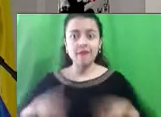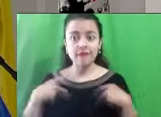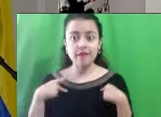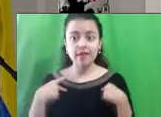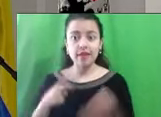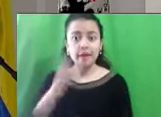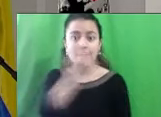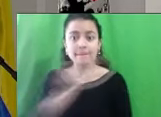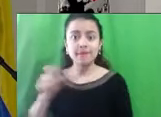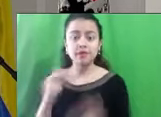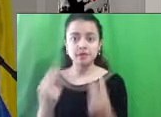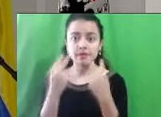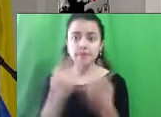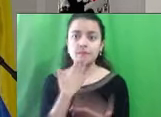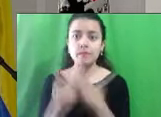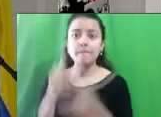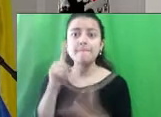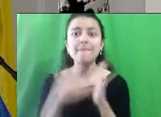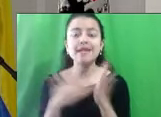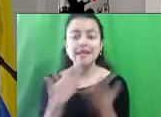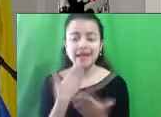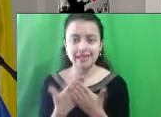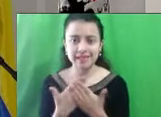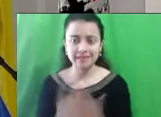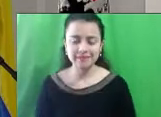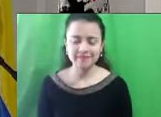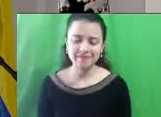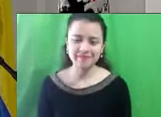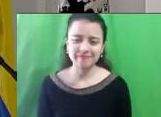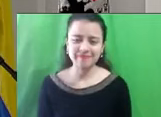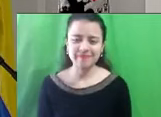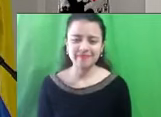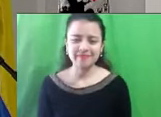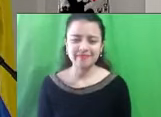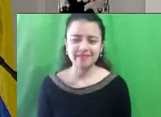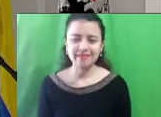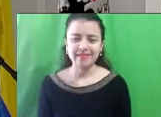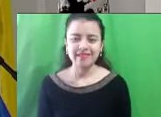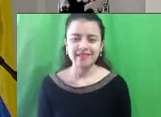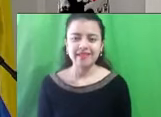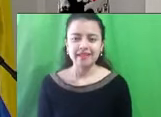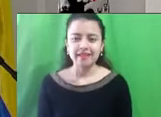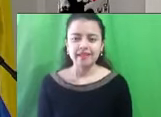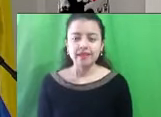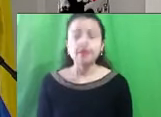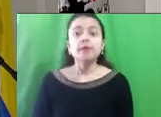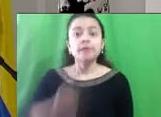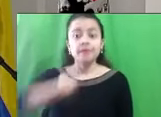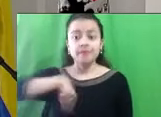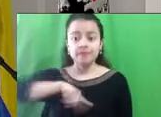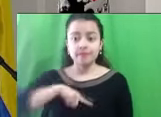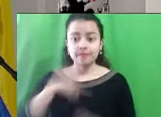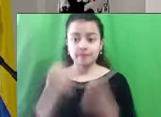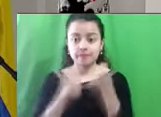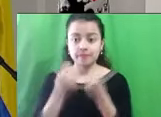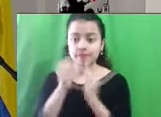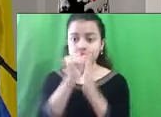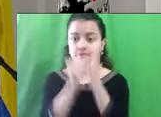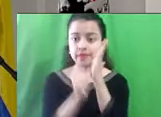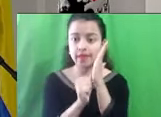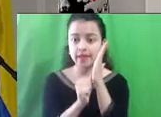mil gracias. Hoy tendremos esta agenda que les decía, primero estaremos estableciendo esta comunicación y este diálogo